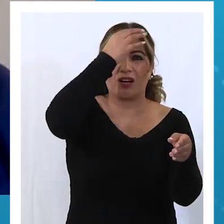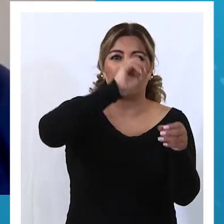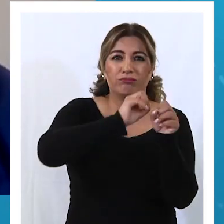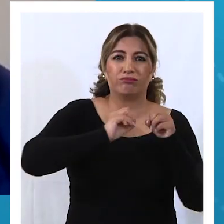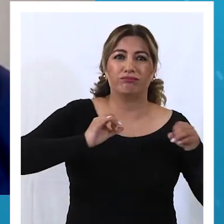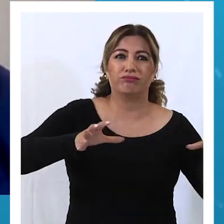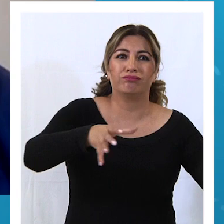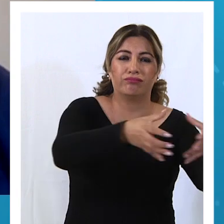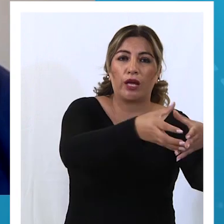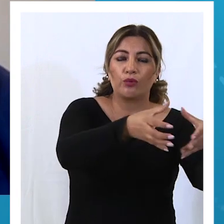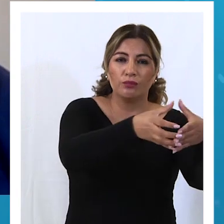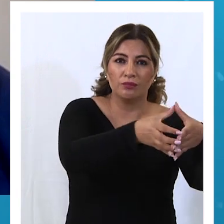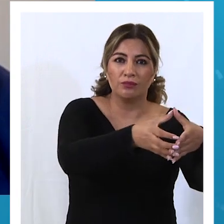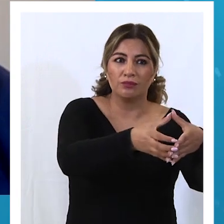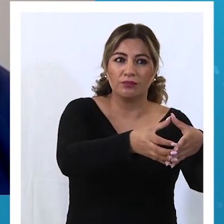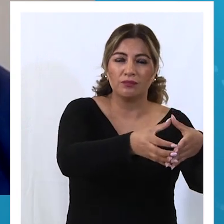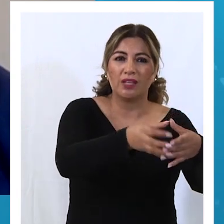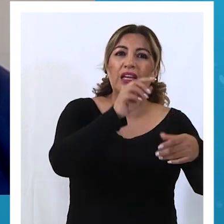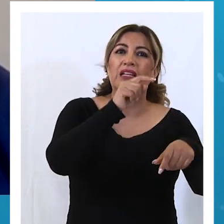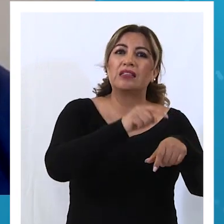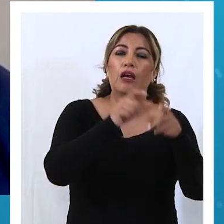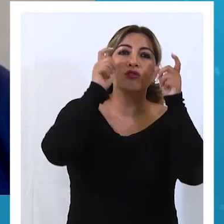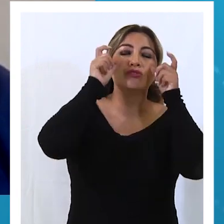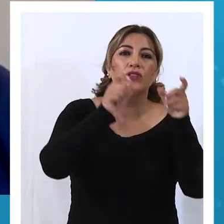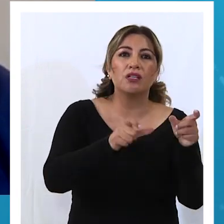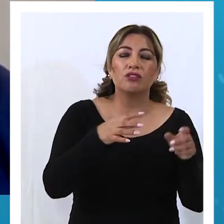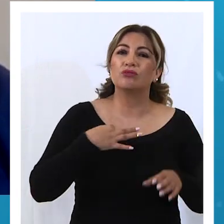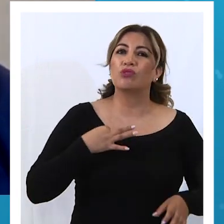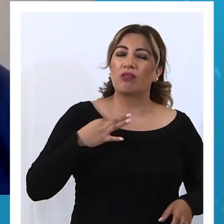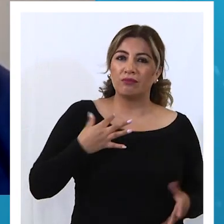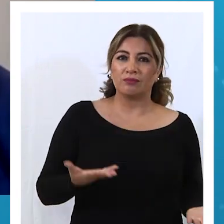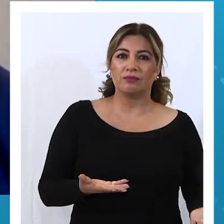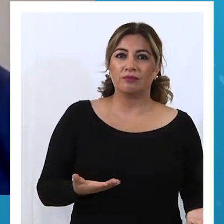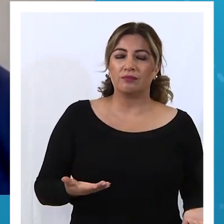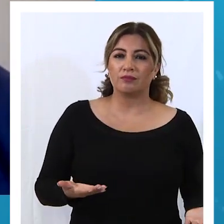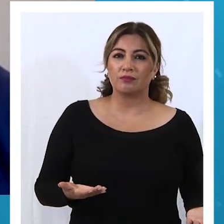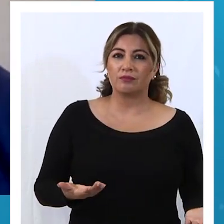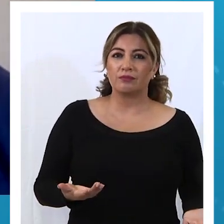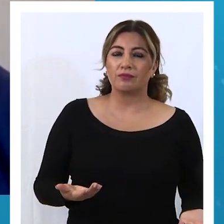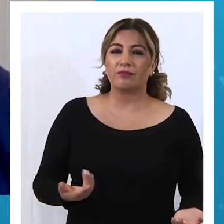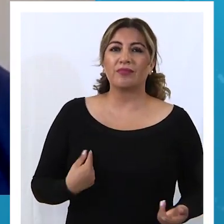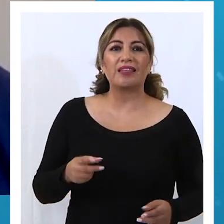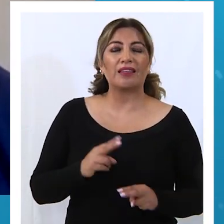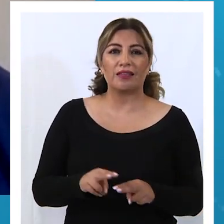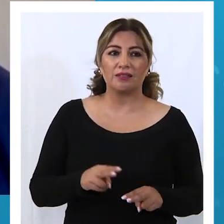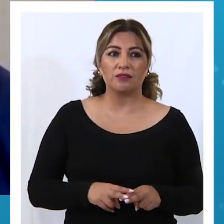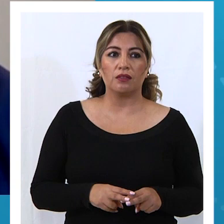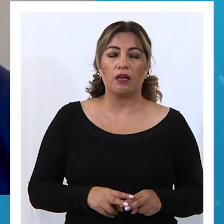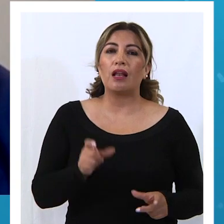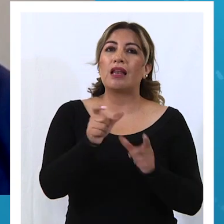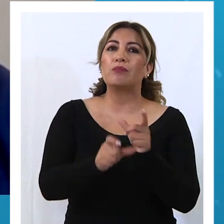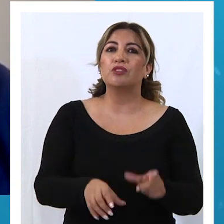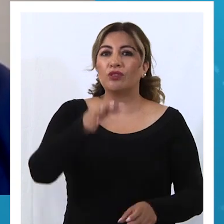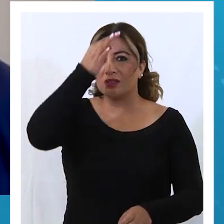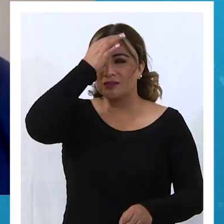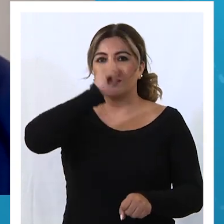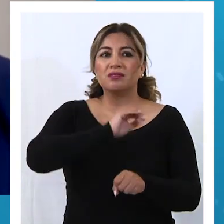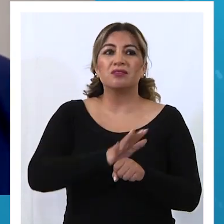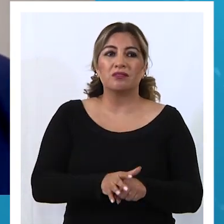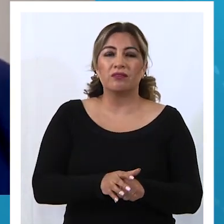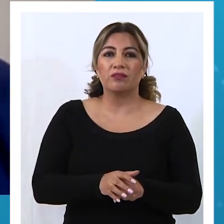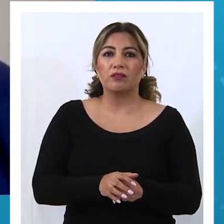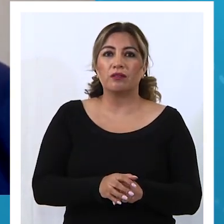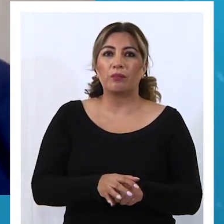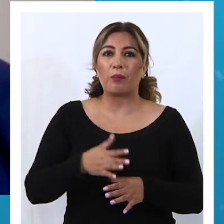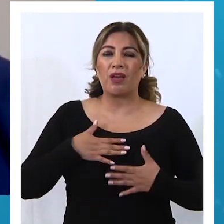están como controlando el tiempo de infección en la ciudadanía. En el fondo están dejando que la gente se contagie para que la gente